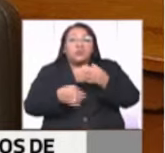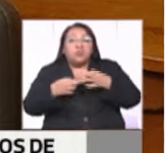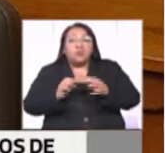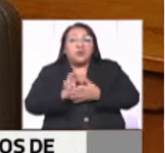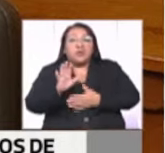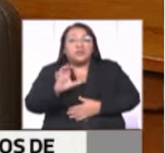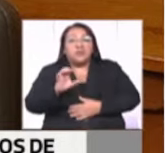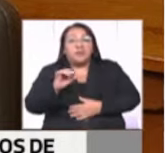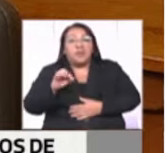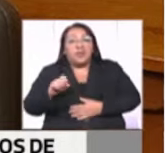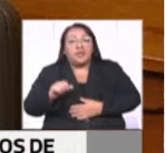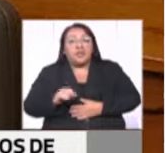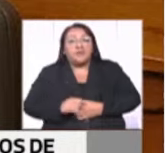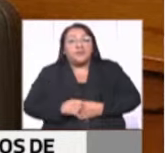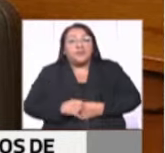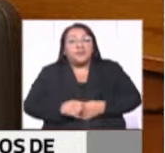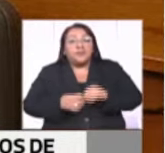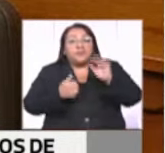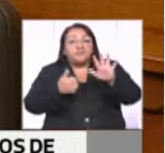por CPI Exitosa, el